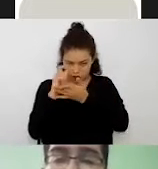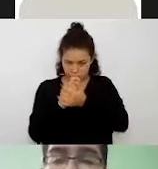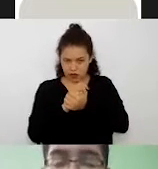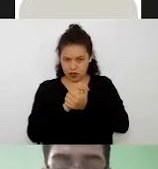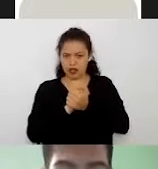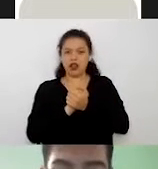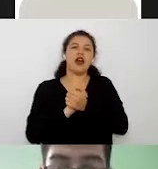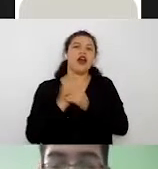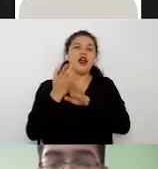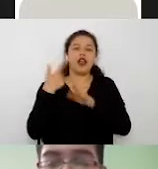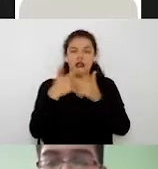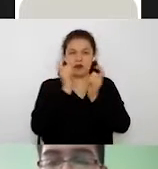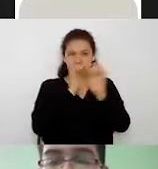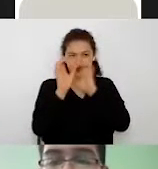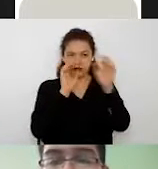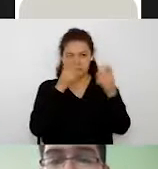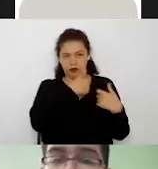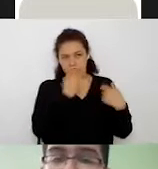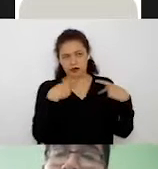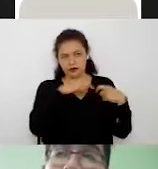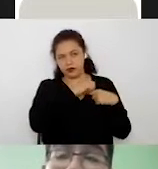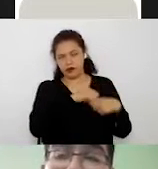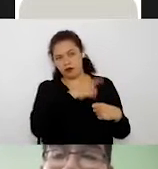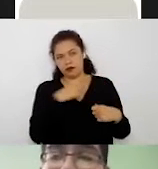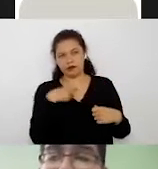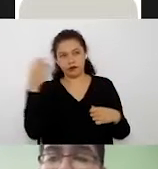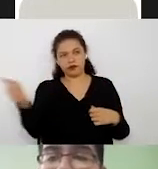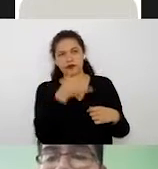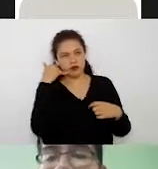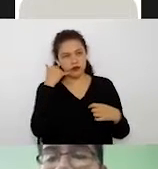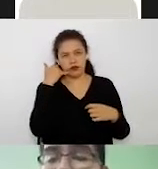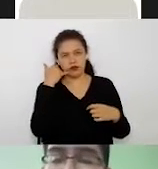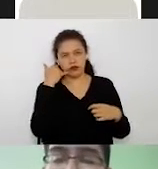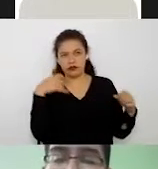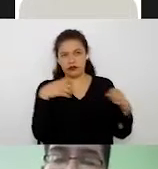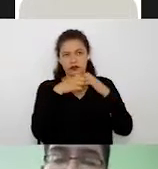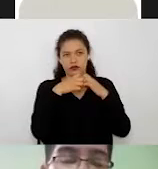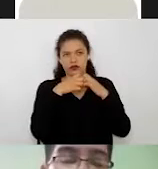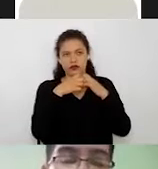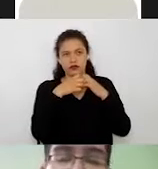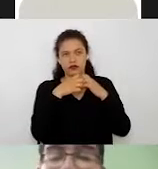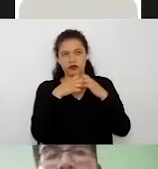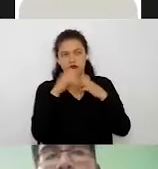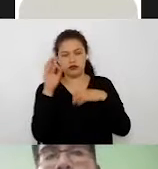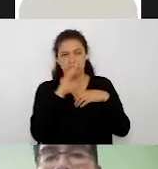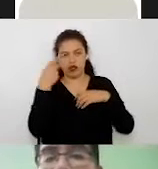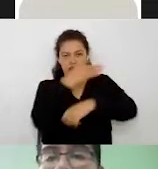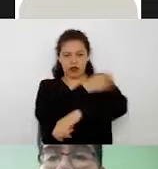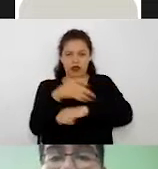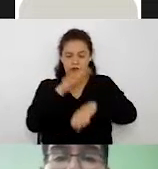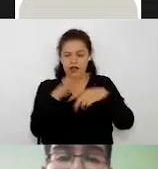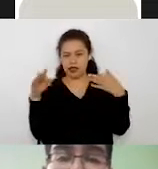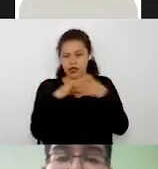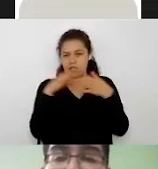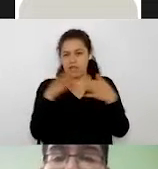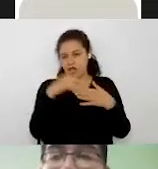de comunicación o el responsable de la brigada de comunicación tiene que hacer una llamada de emergencia, ya sea a su familiar más cercano, para avisar que